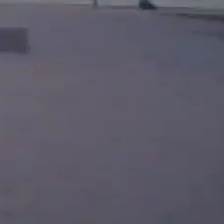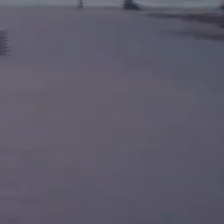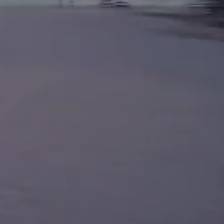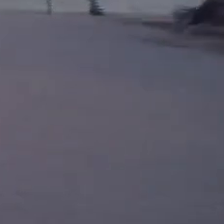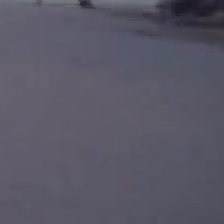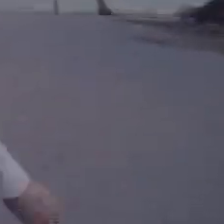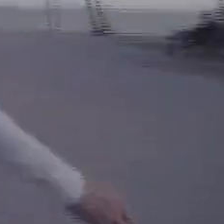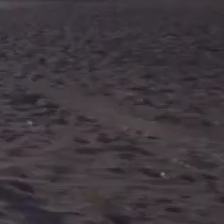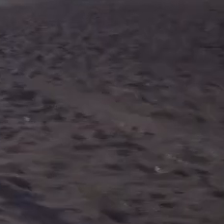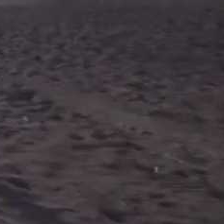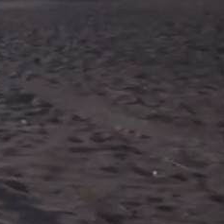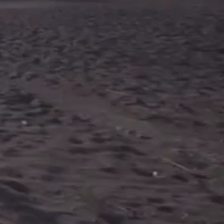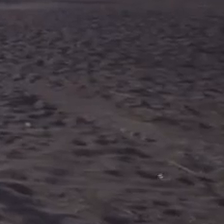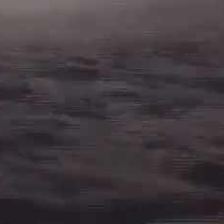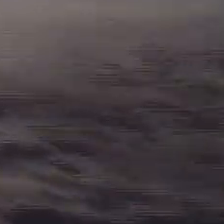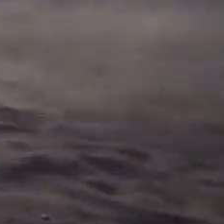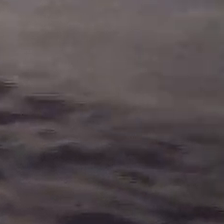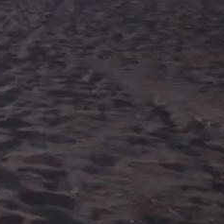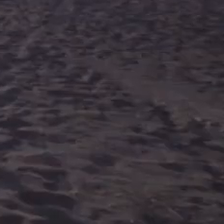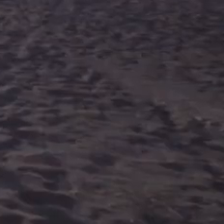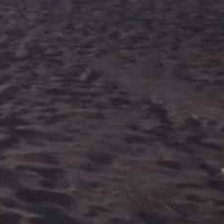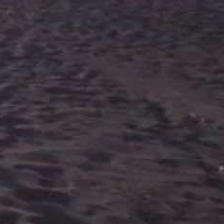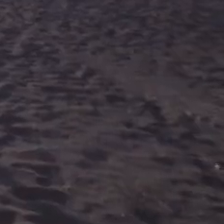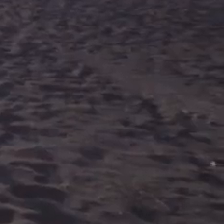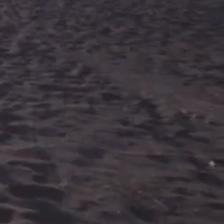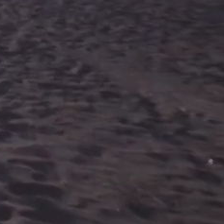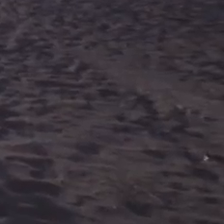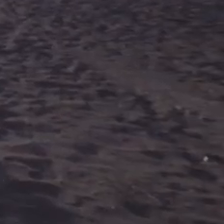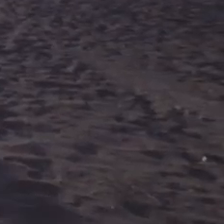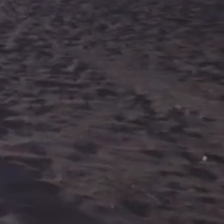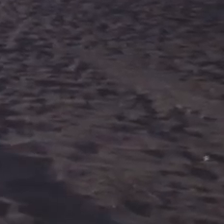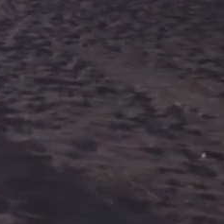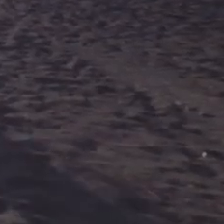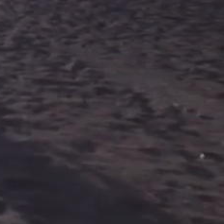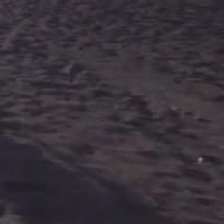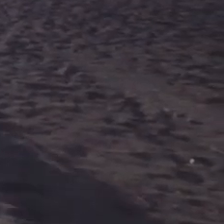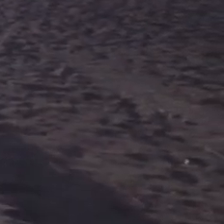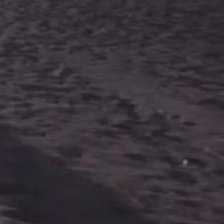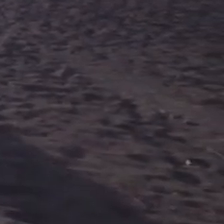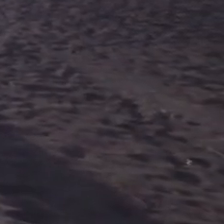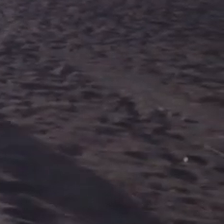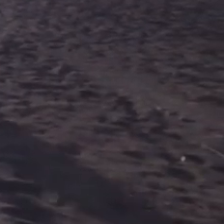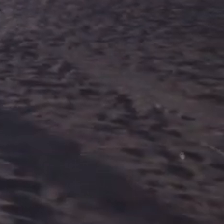Punta Arenas me demostró lo que puede hacer un ser humano y lo que es capaz de aguantar.